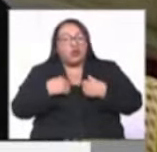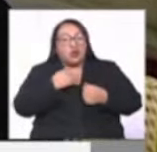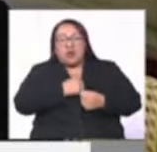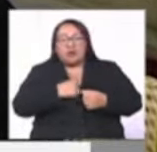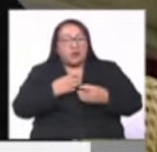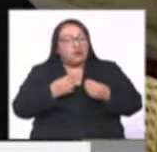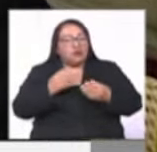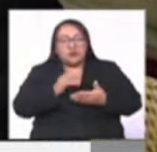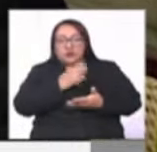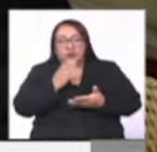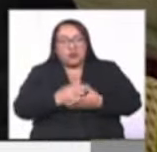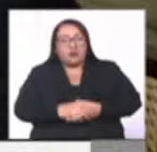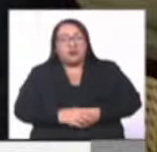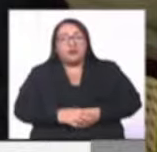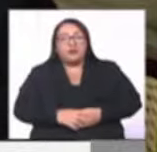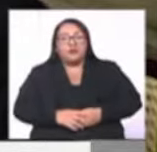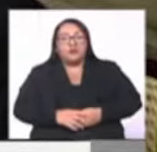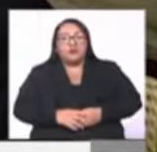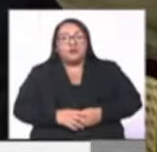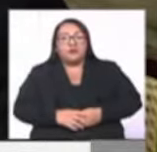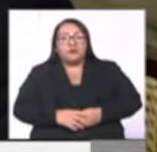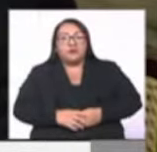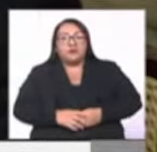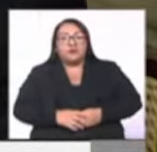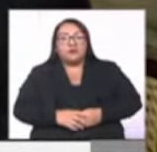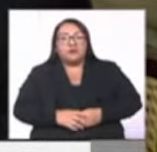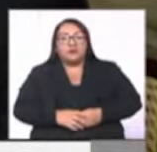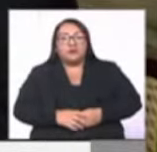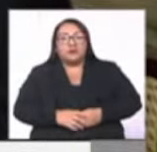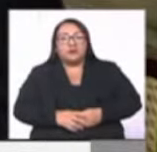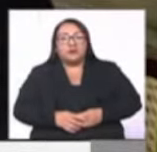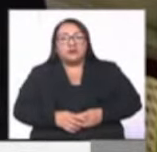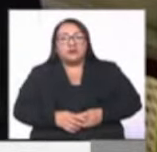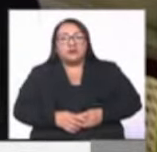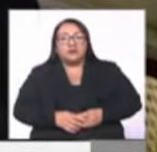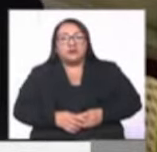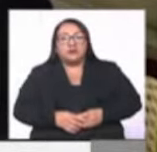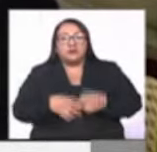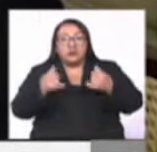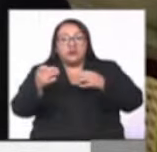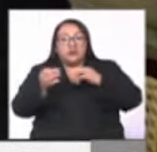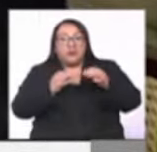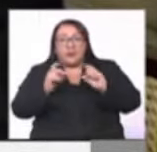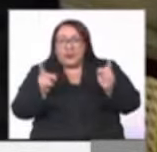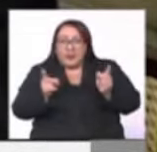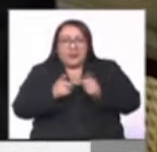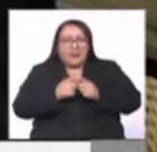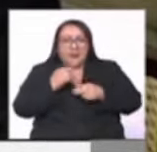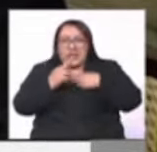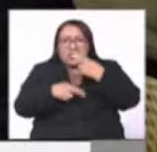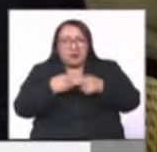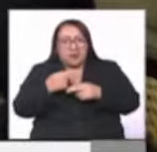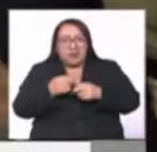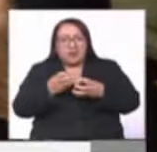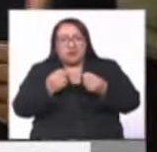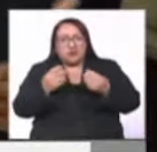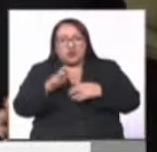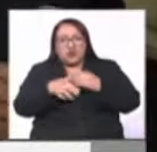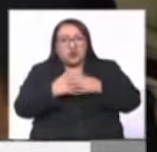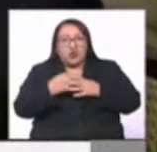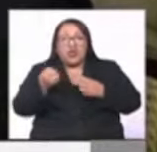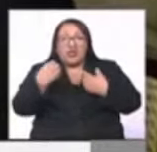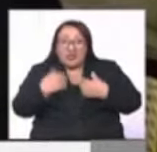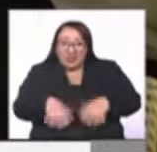mucho esta situación ahora señor presidente expresaré muy brevemente para no repetir muchos de los